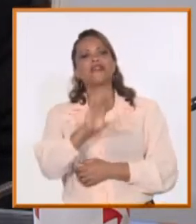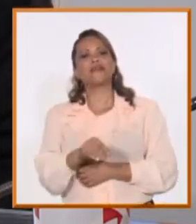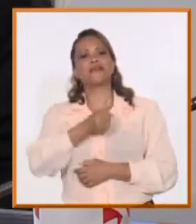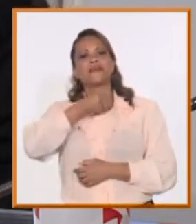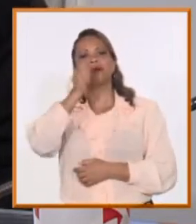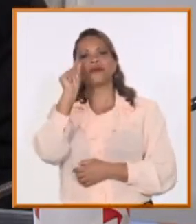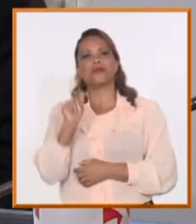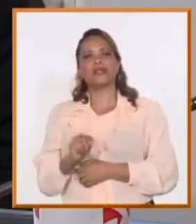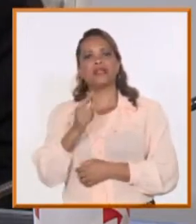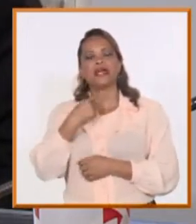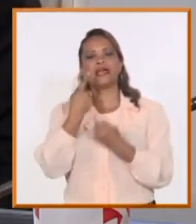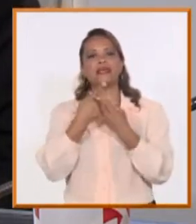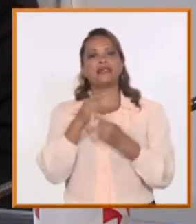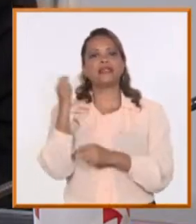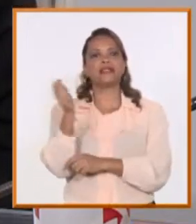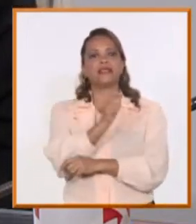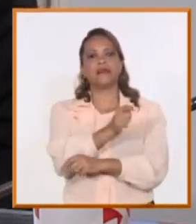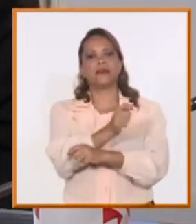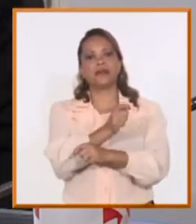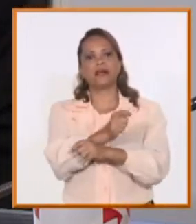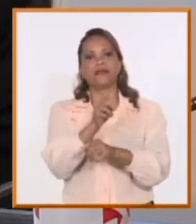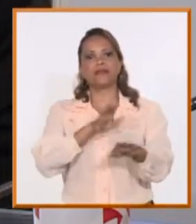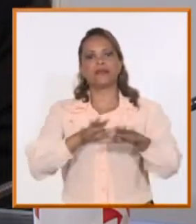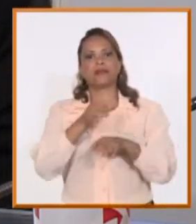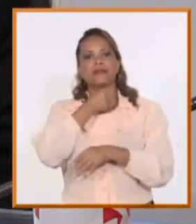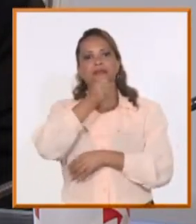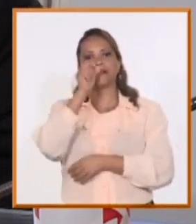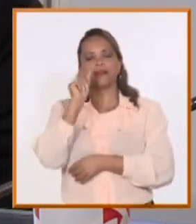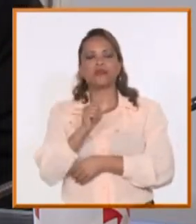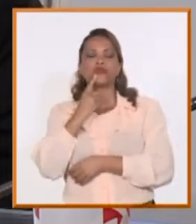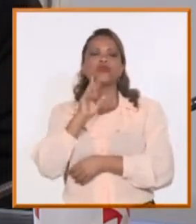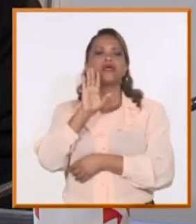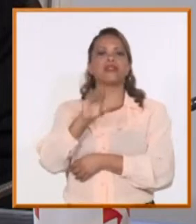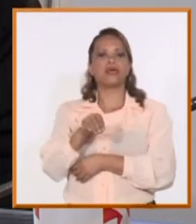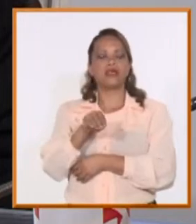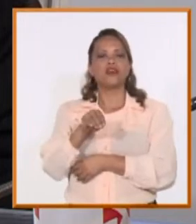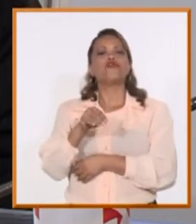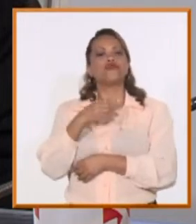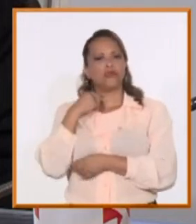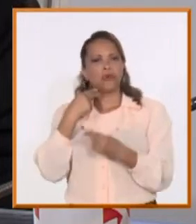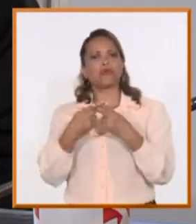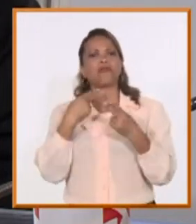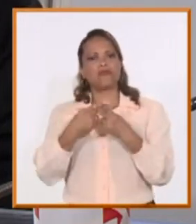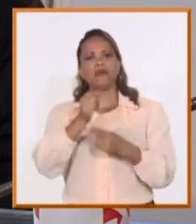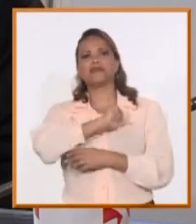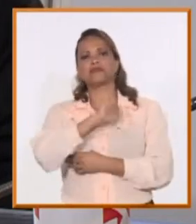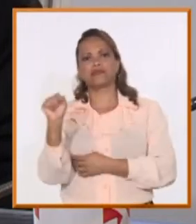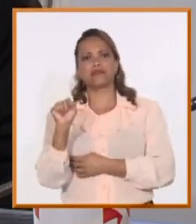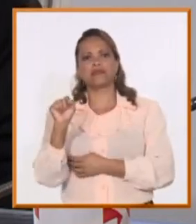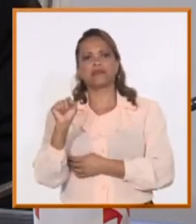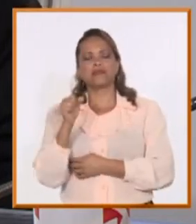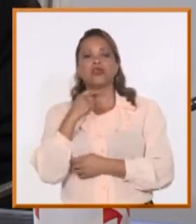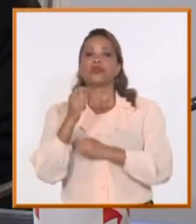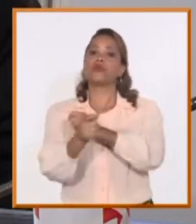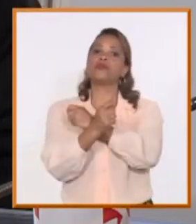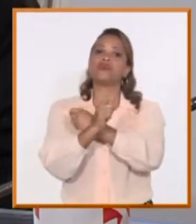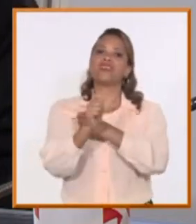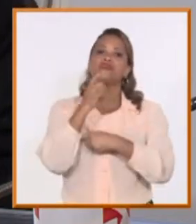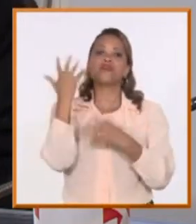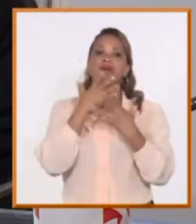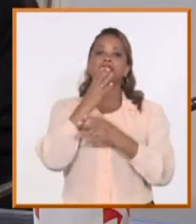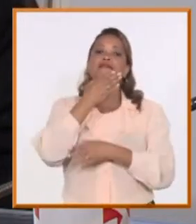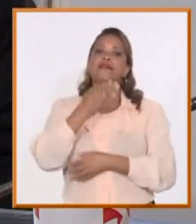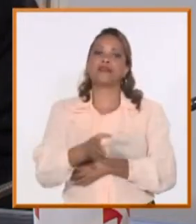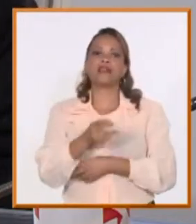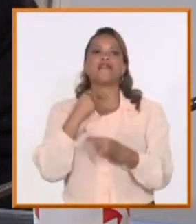que en el seminario de preparación a la prensa, yo le dije, yo tengo mucha fe en la victoria. Así nos enseñó nuestro comandante jefe,